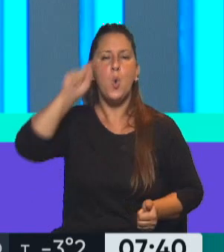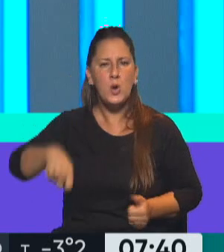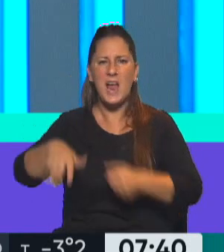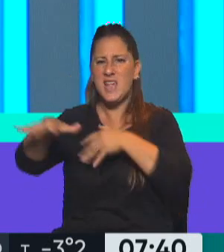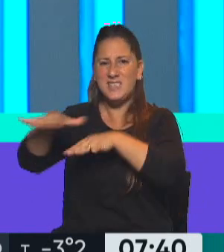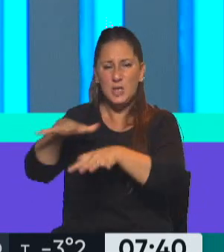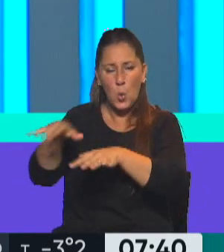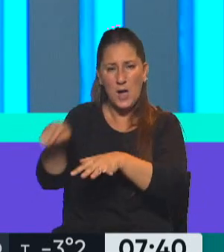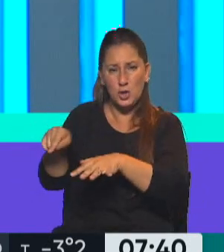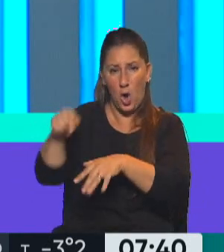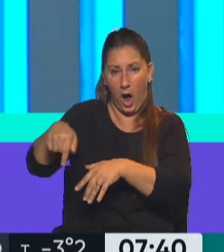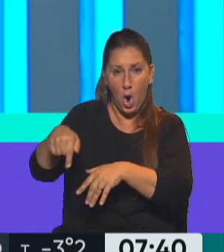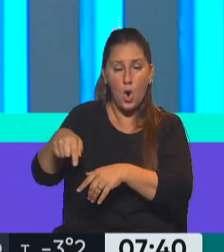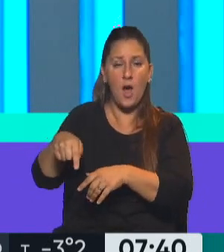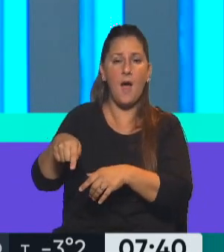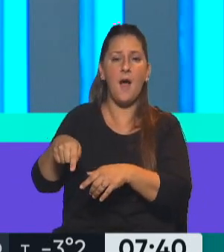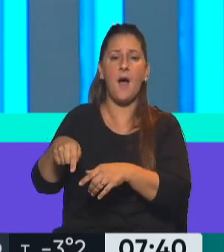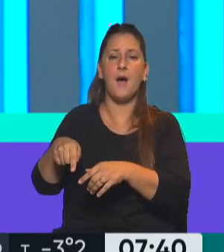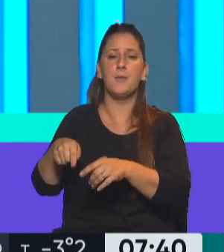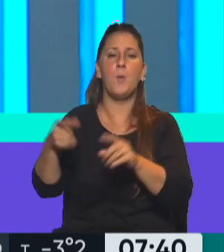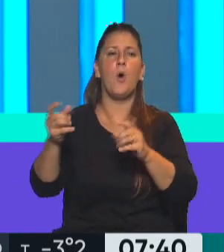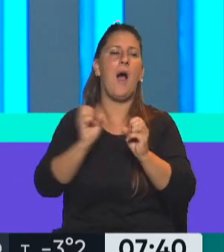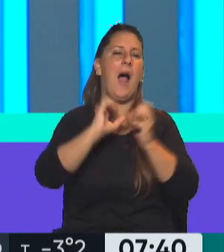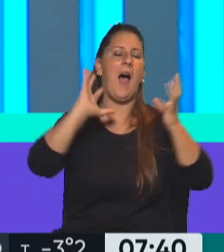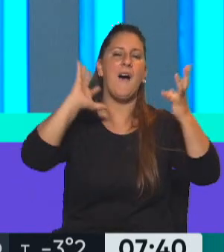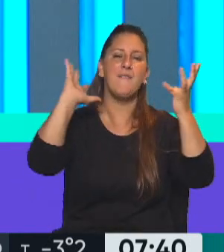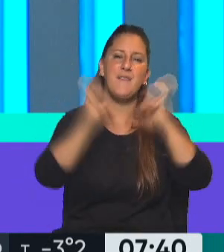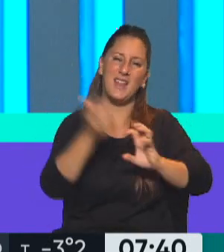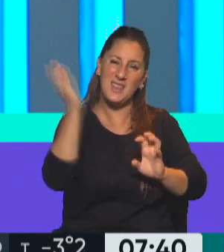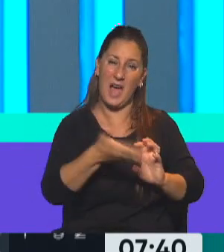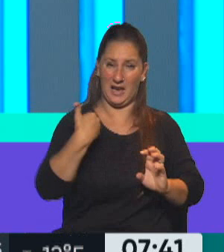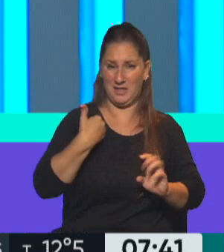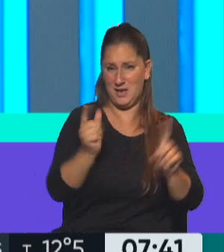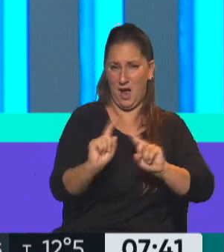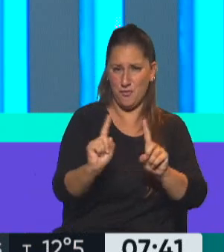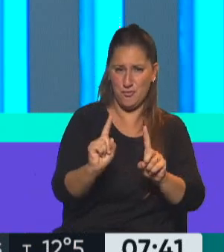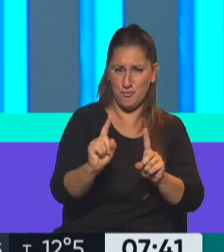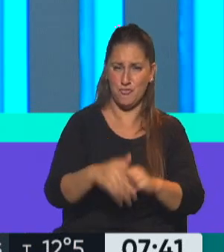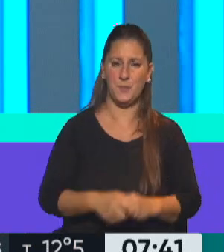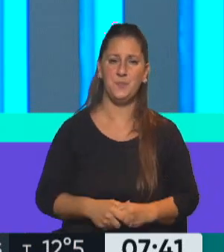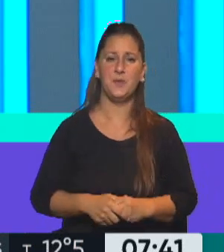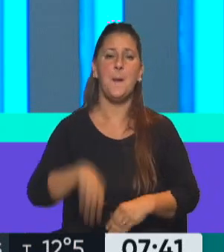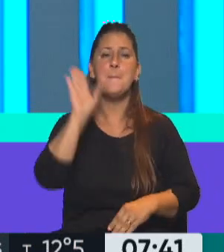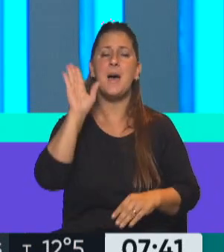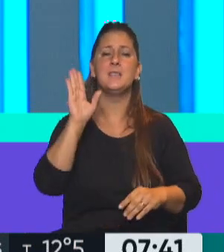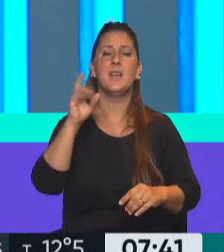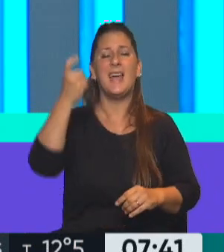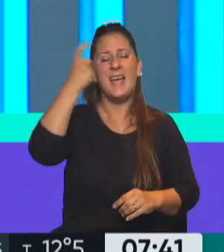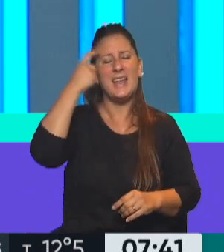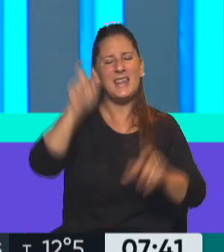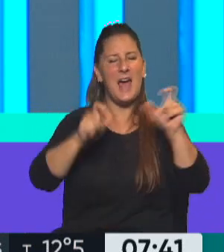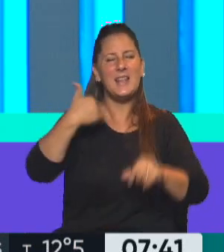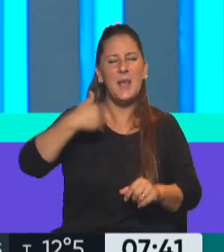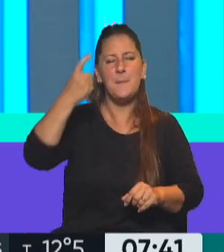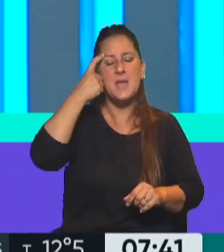van a llegar a Argentina directamente. El daño mayor que se provoca en las cabezas de los argentinos